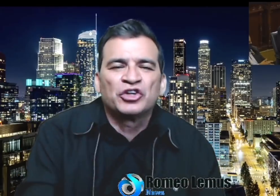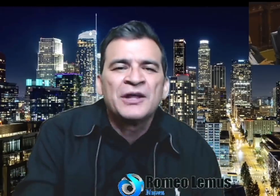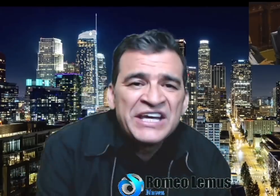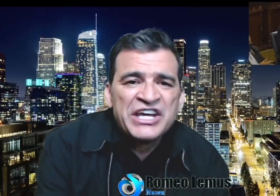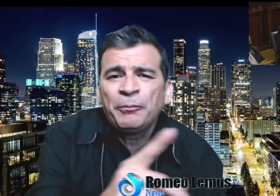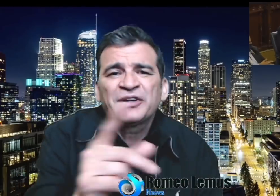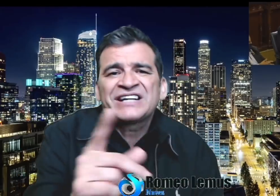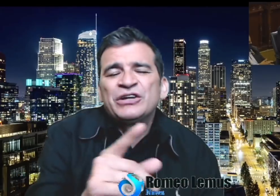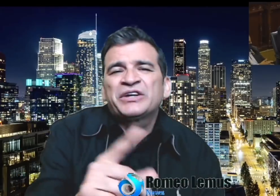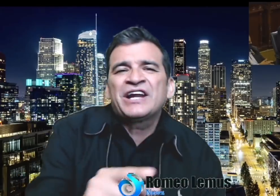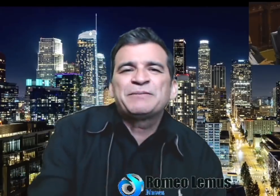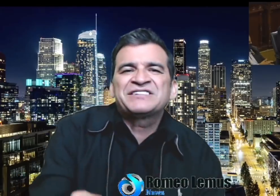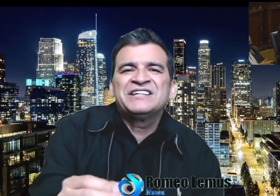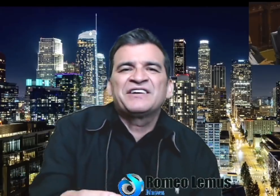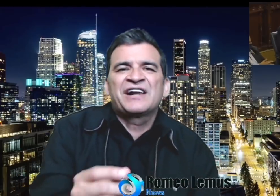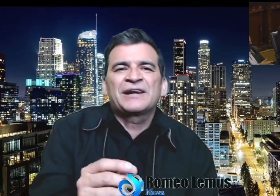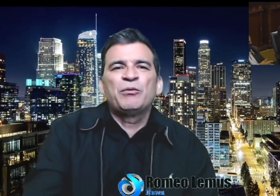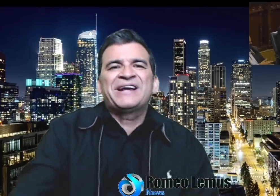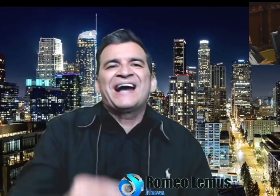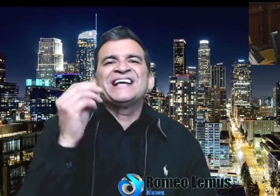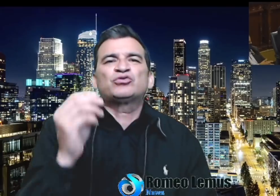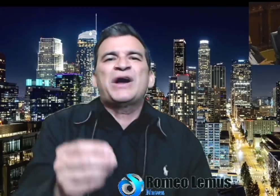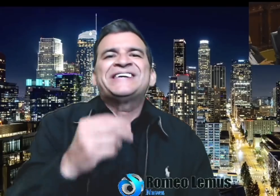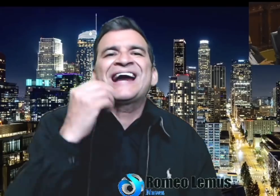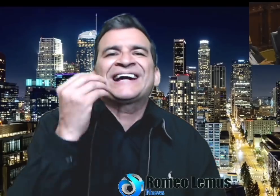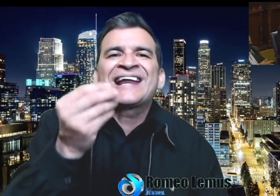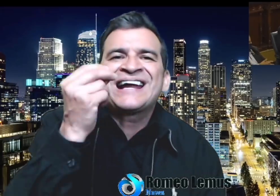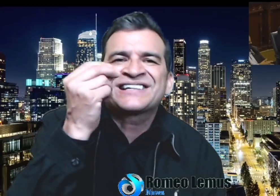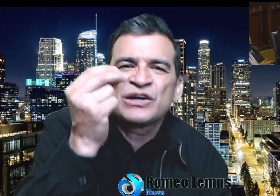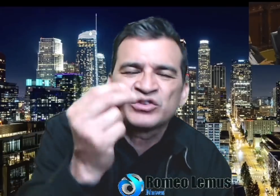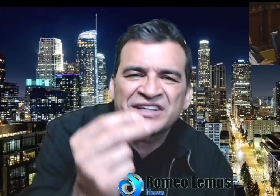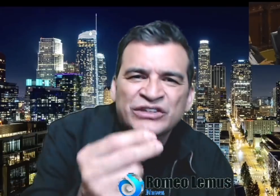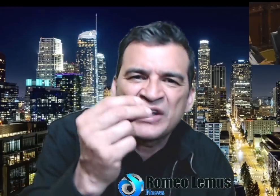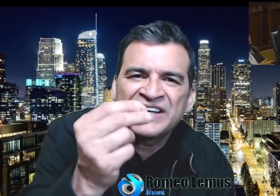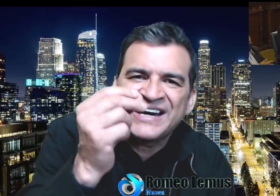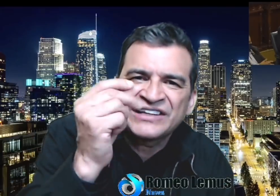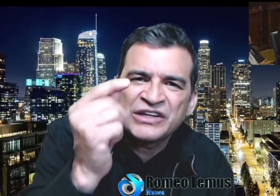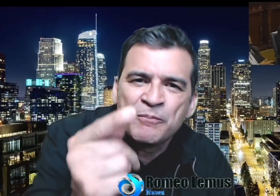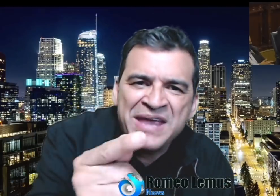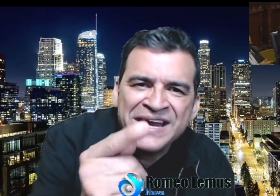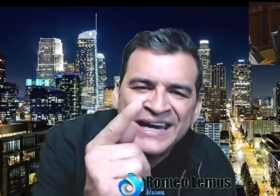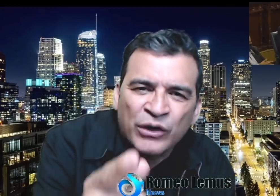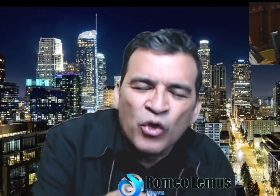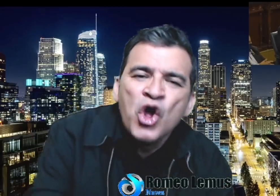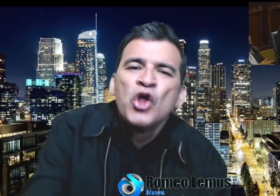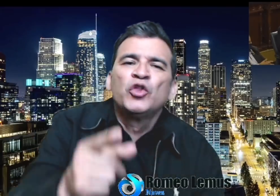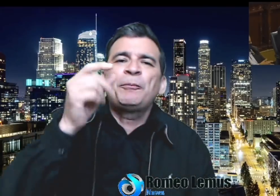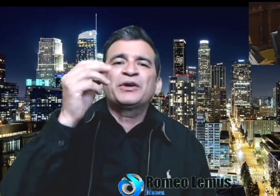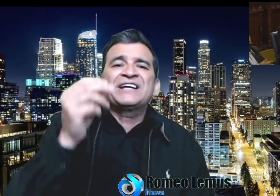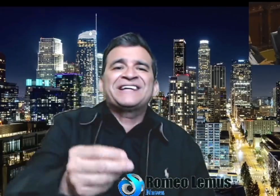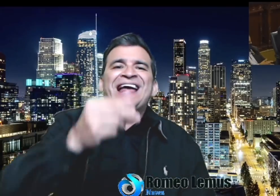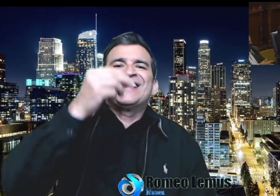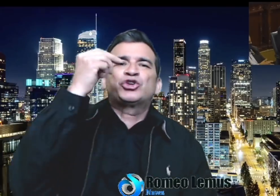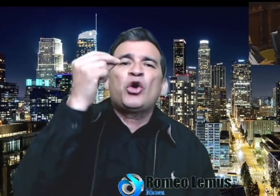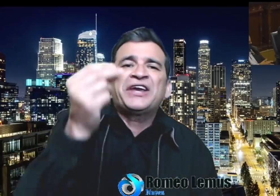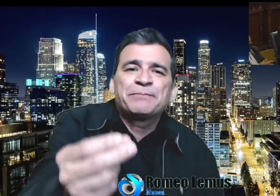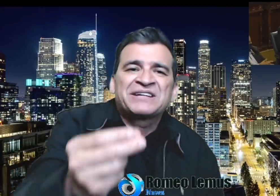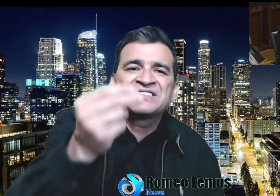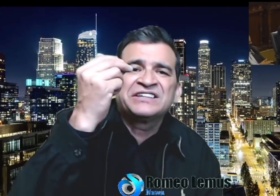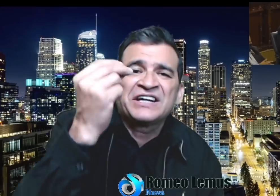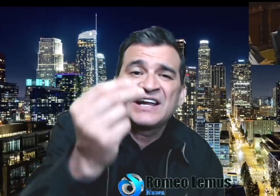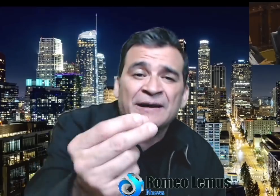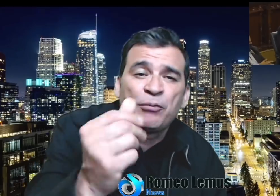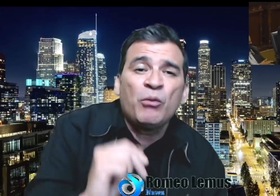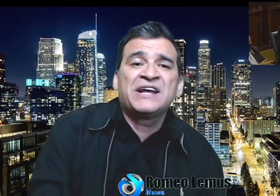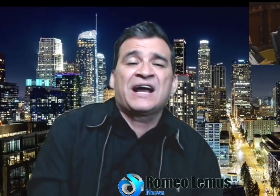oposición y no porque así lo que hará el presidente de la república eso hay que aclararse los eso hay que pero bien claro no porque se le antoje al